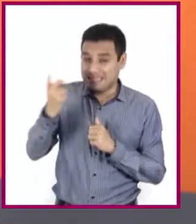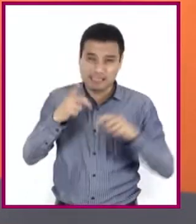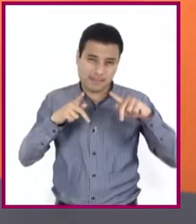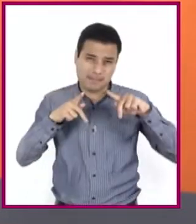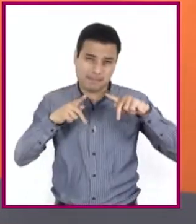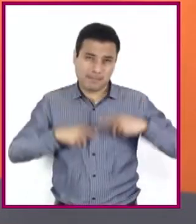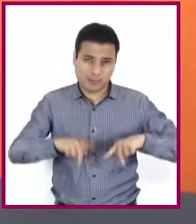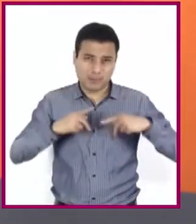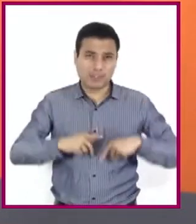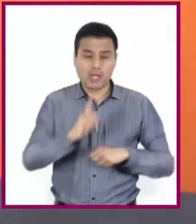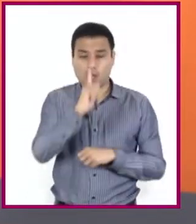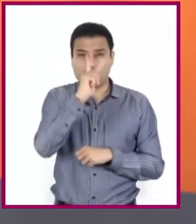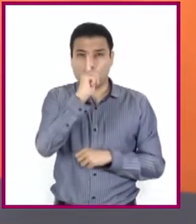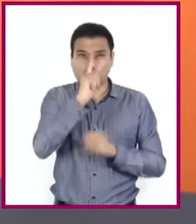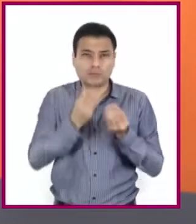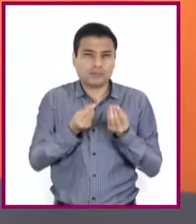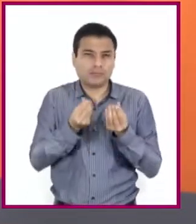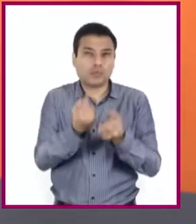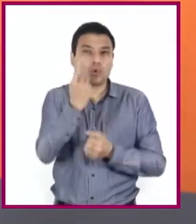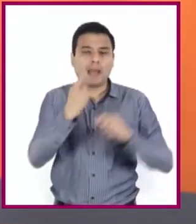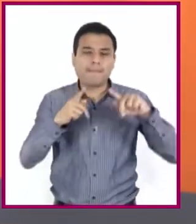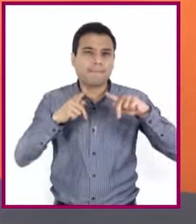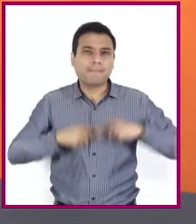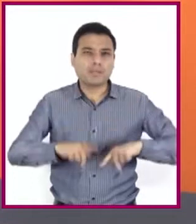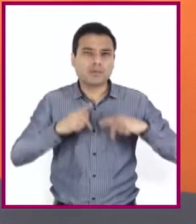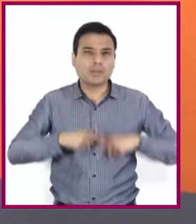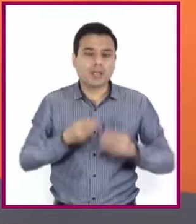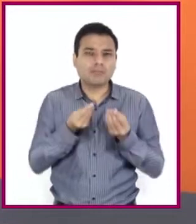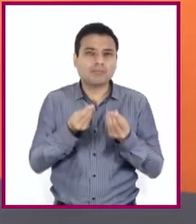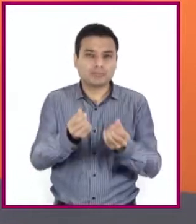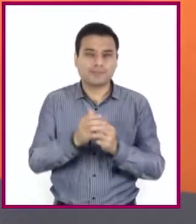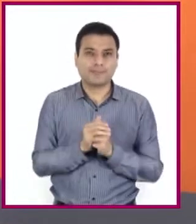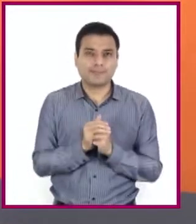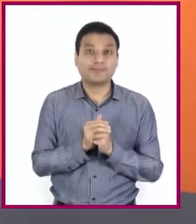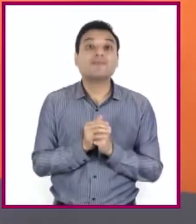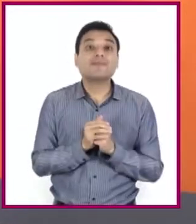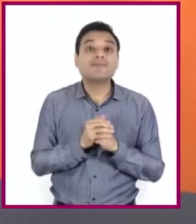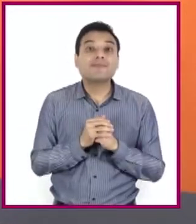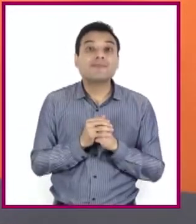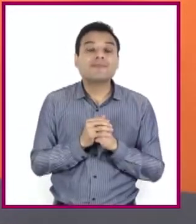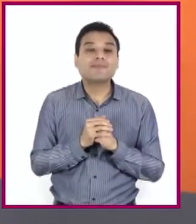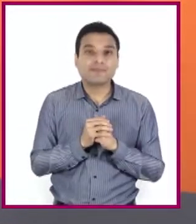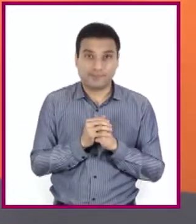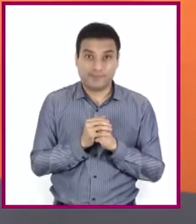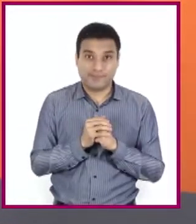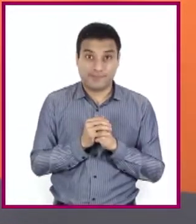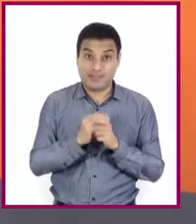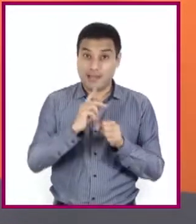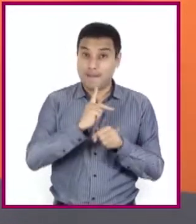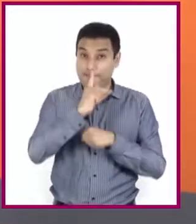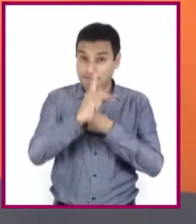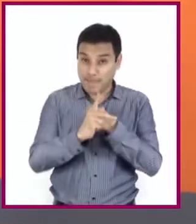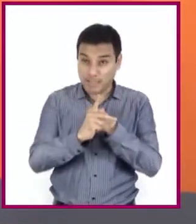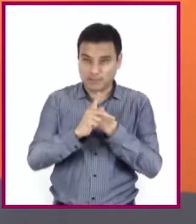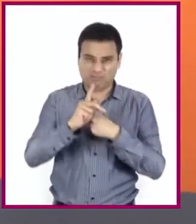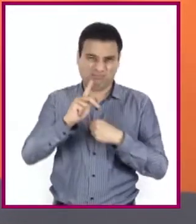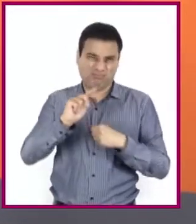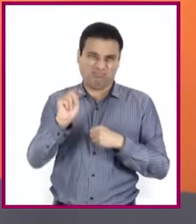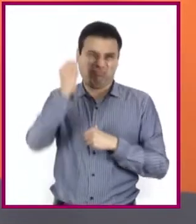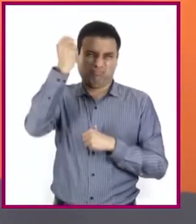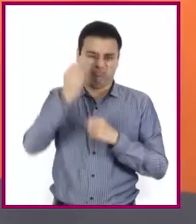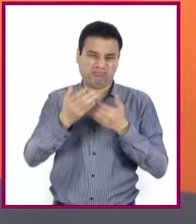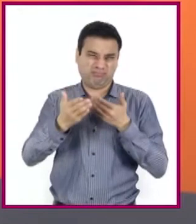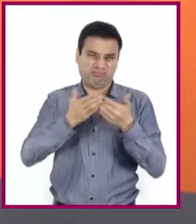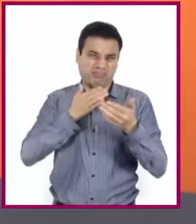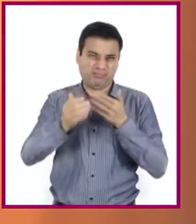de electricidad por habitante es alrededor de 10 veces mayor en los países industrializados que en el